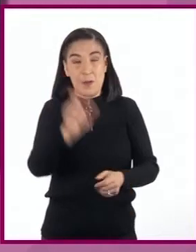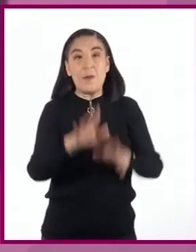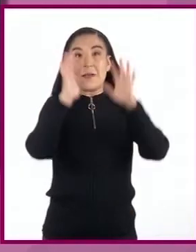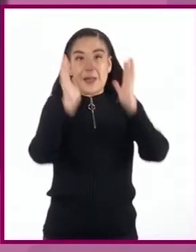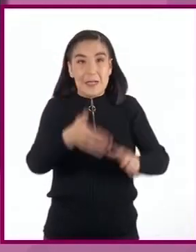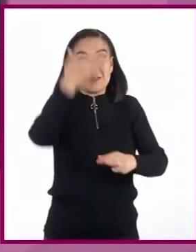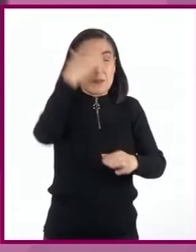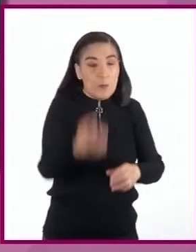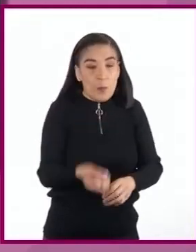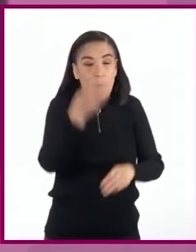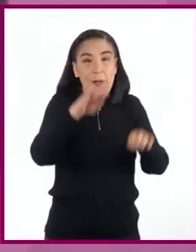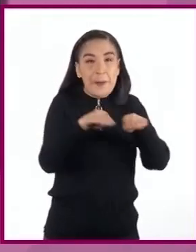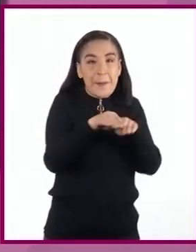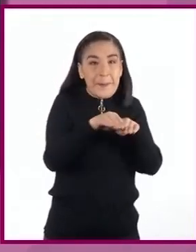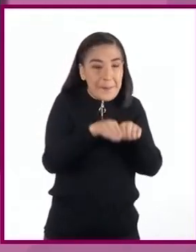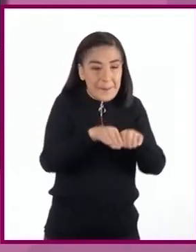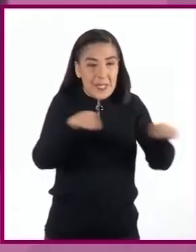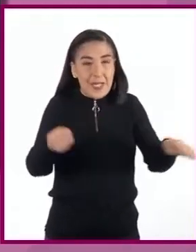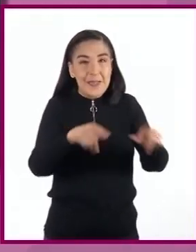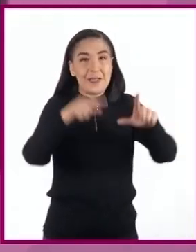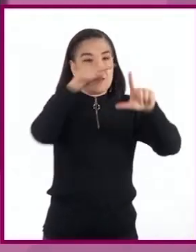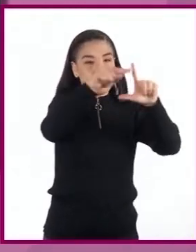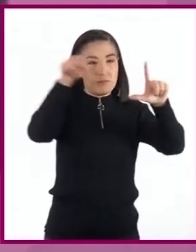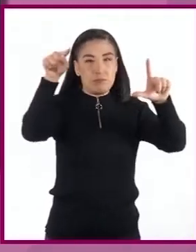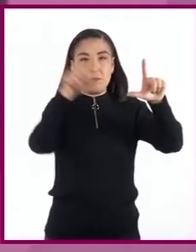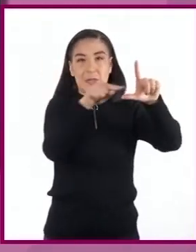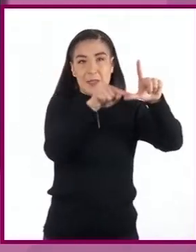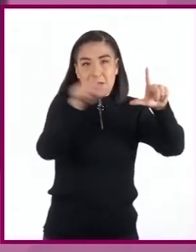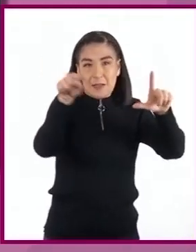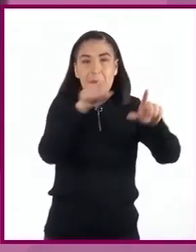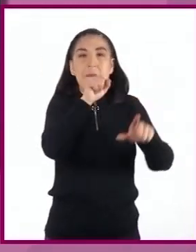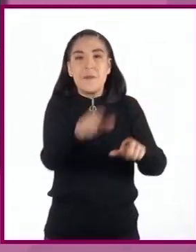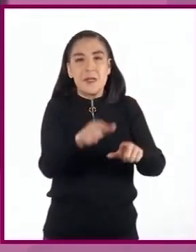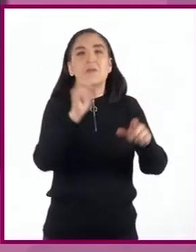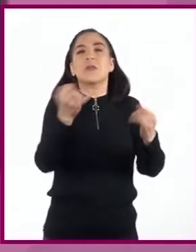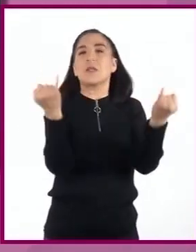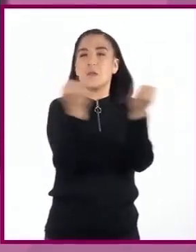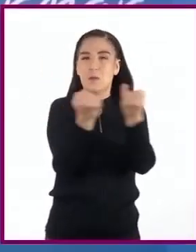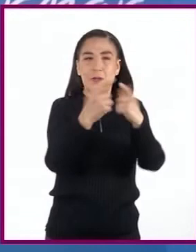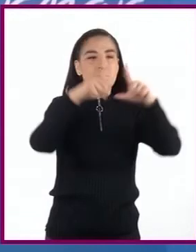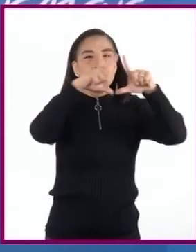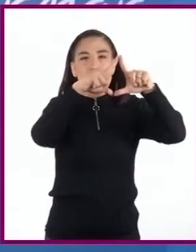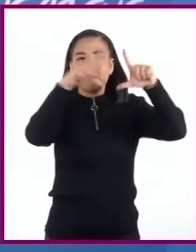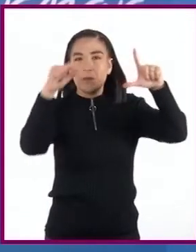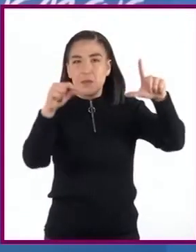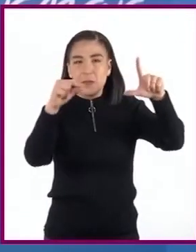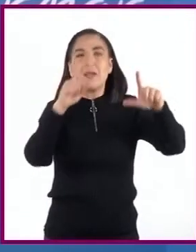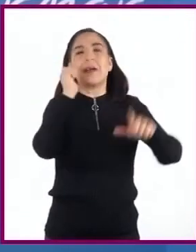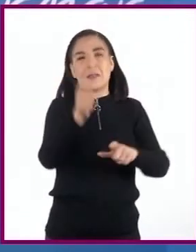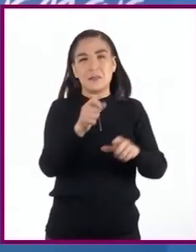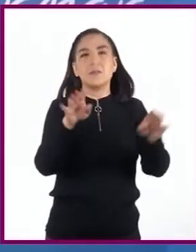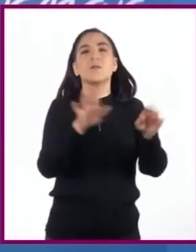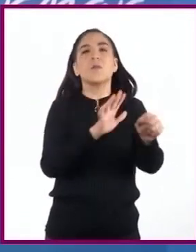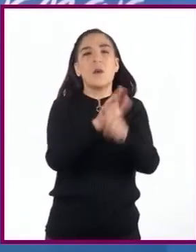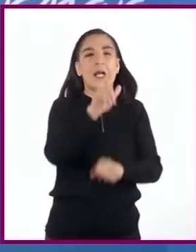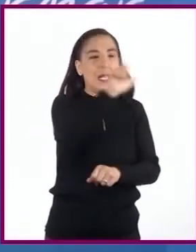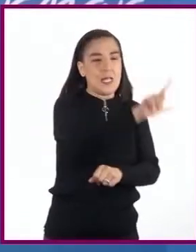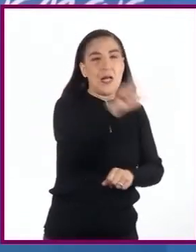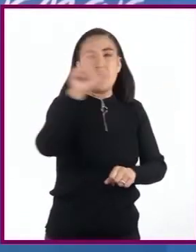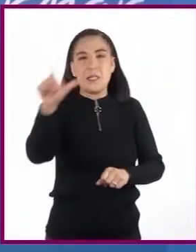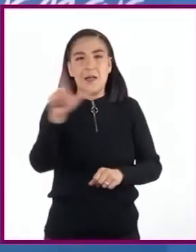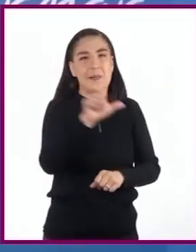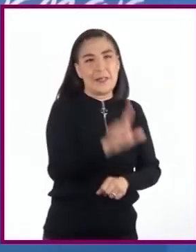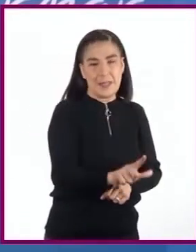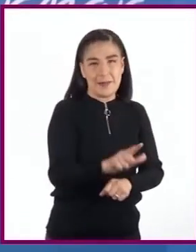las longitudes de los tres lados en los dos triángulos, como en este caso, se conoce como criterio lado, lado,